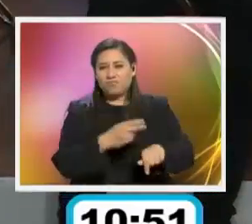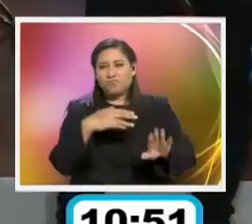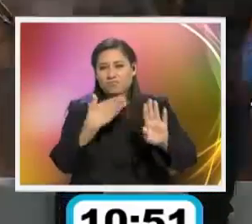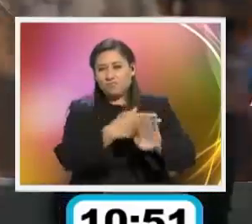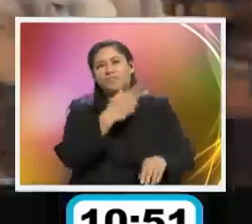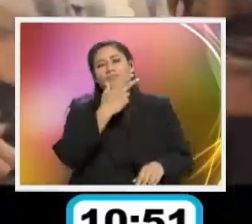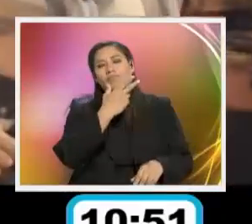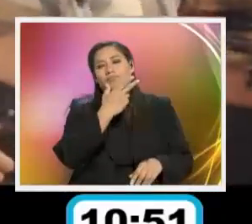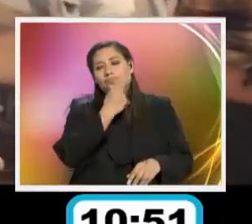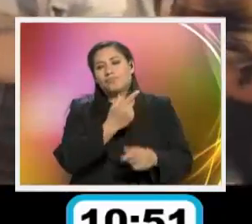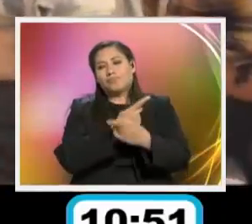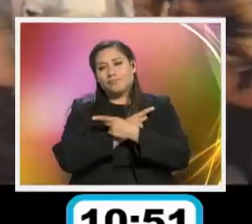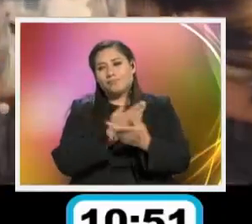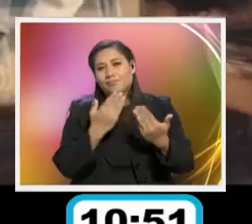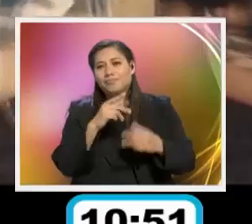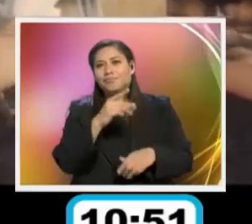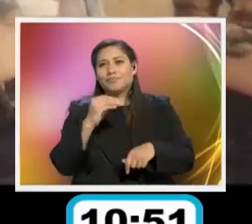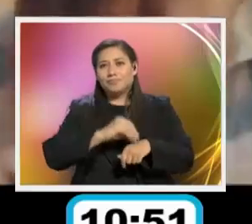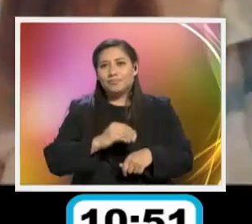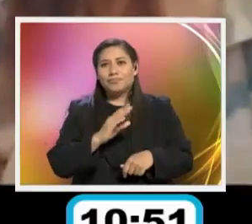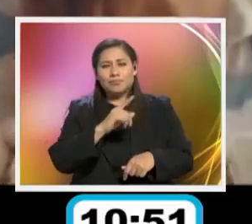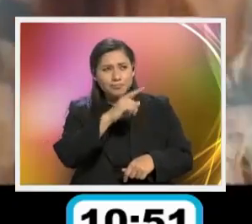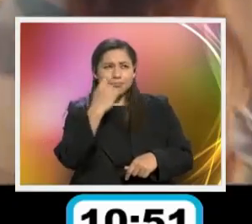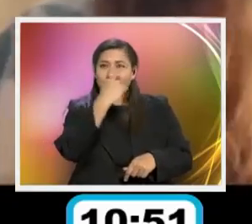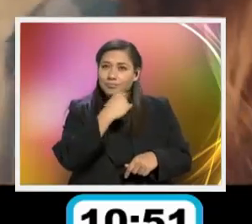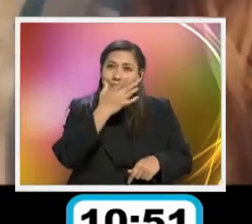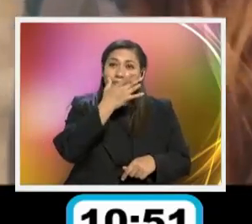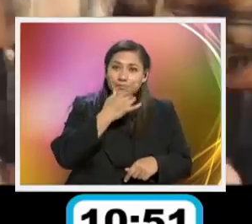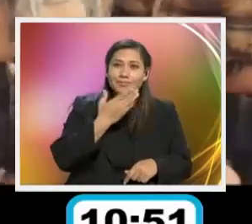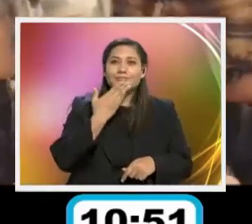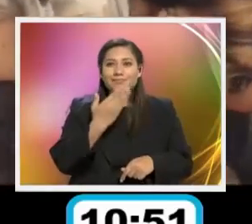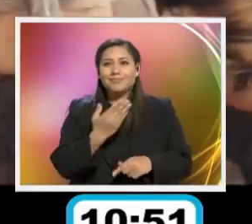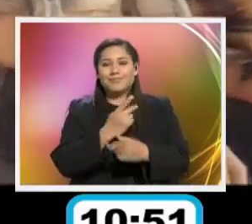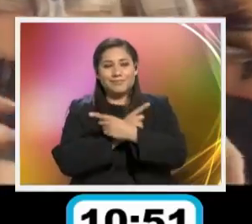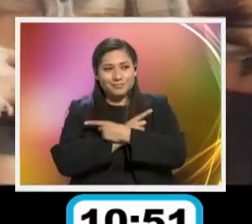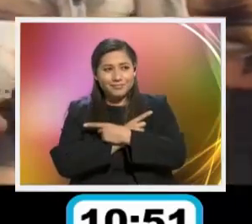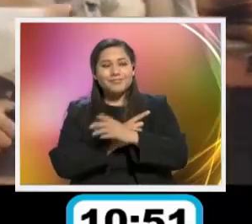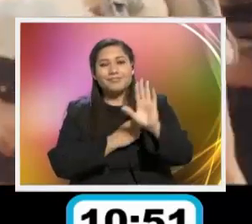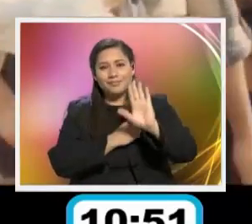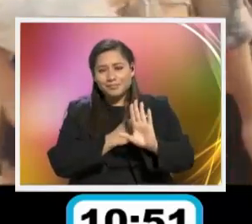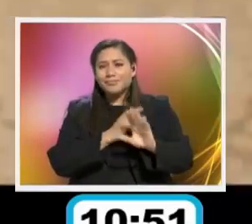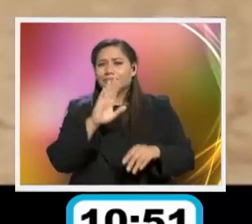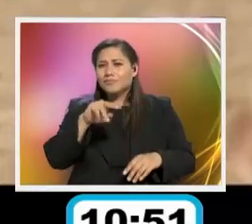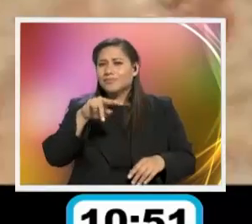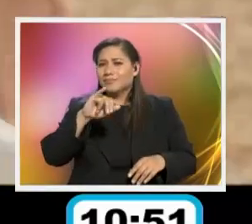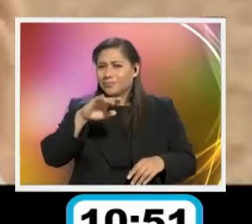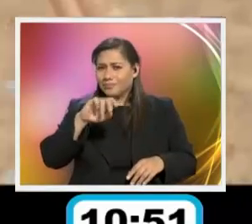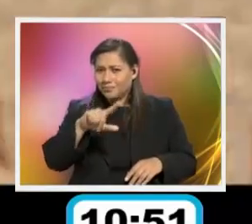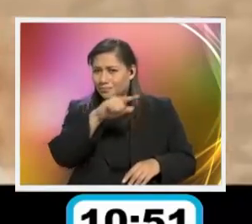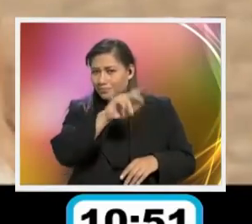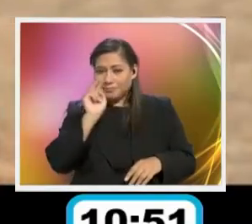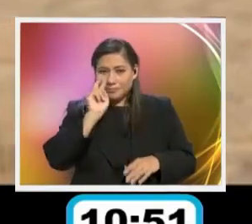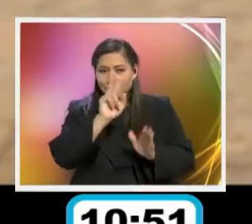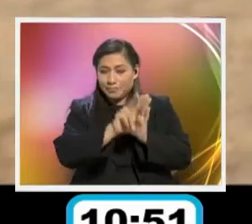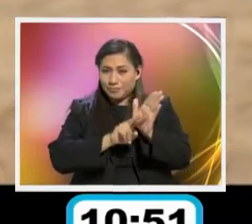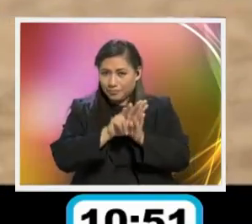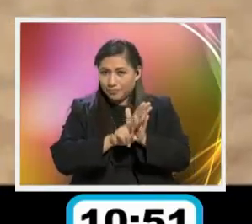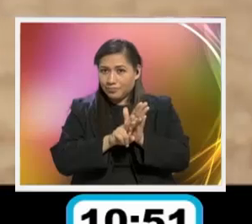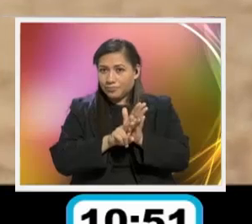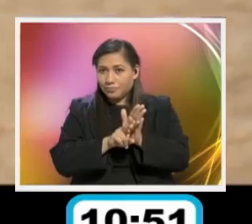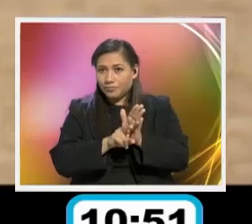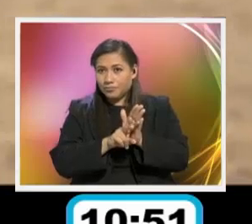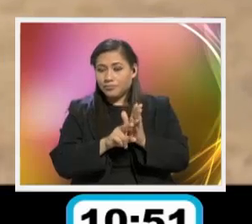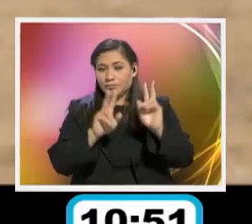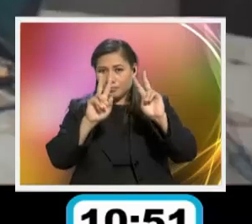porque yo Claro. me imagino que tú tienes cara de bien portado, así que no te queda el saco. Exacto. Oye, Ninel, estamos viendo hoy el video de